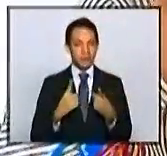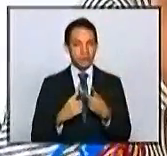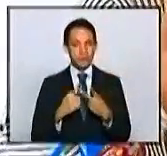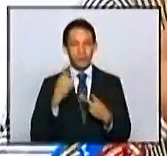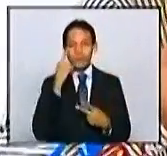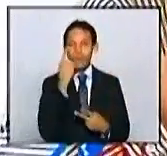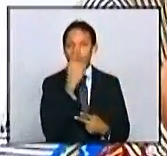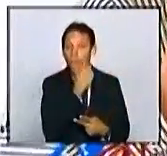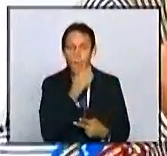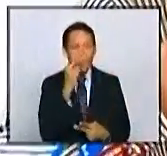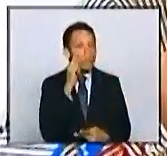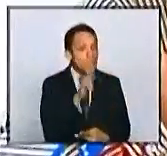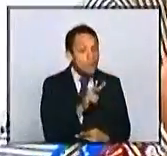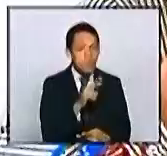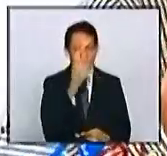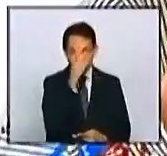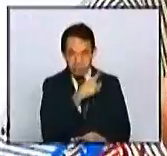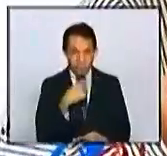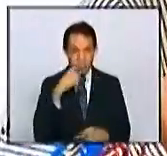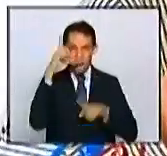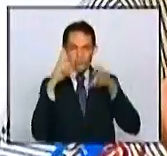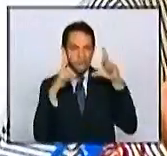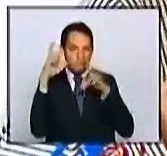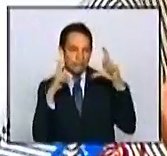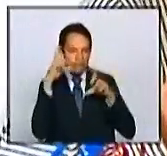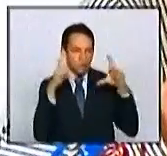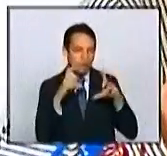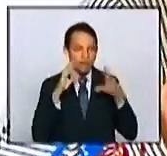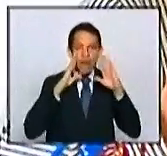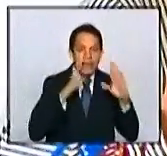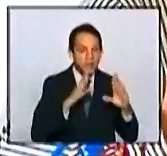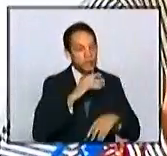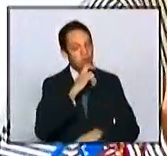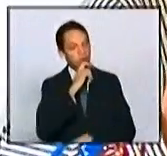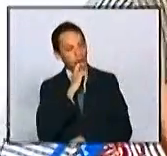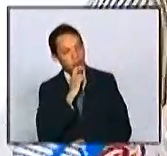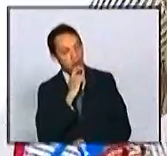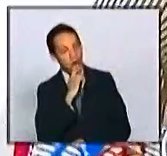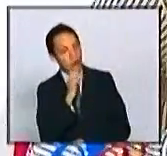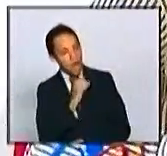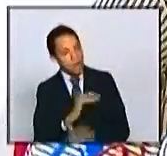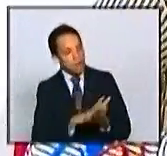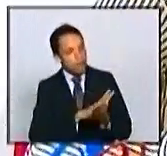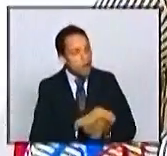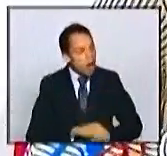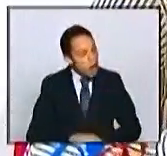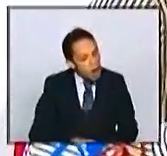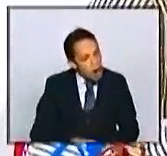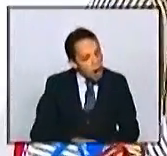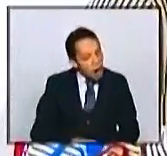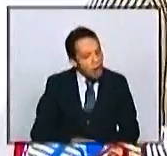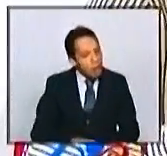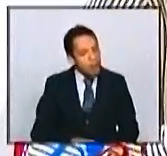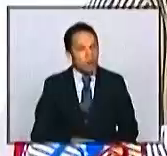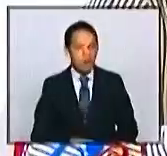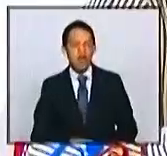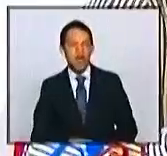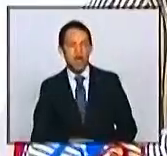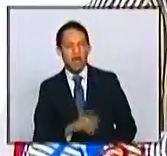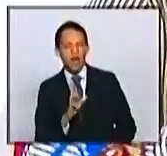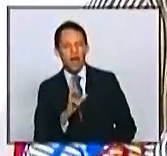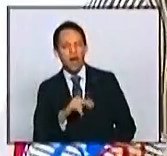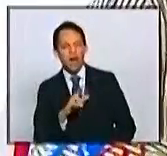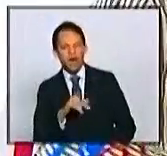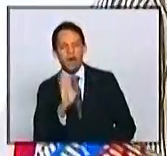La misma expresión del rostro demuestra cuánta atención le estoy yo poniendo a una persona o cuánto no me importa lo que esa persona me está